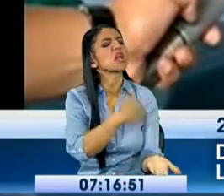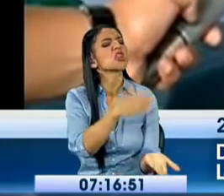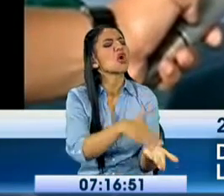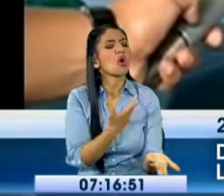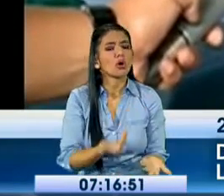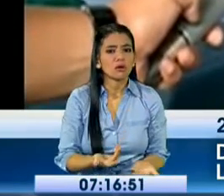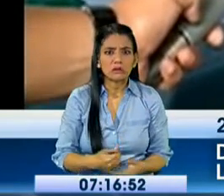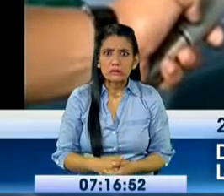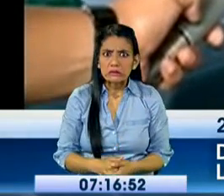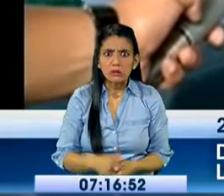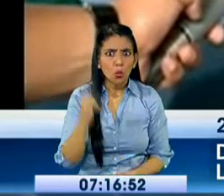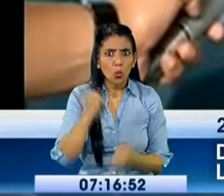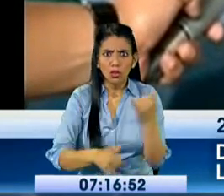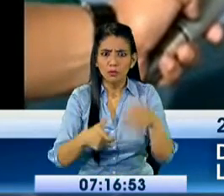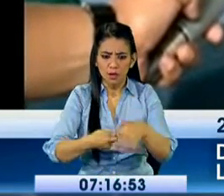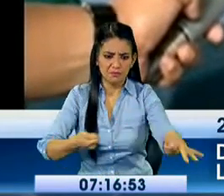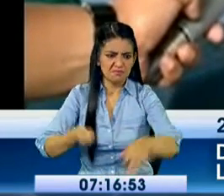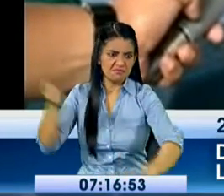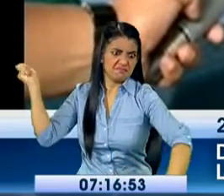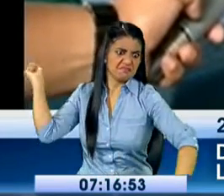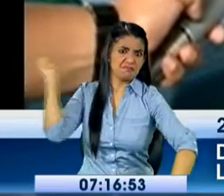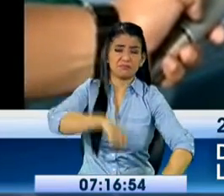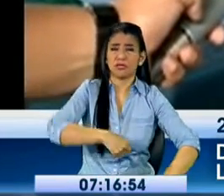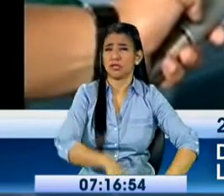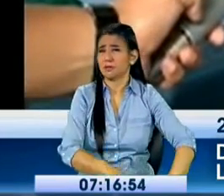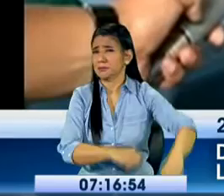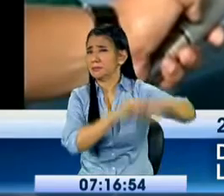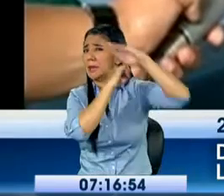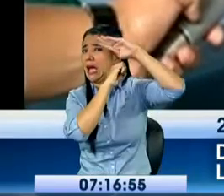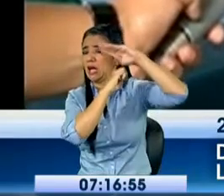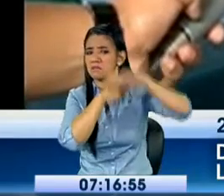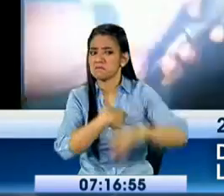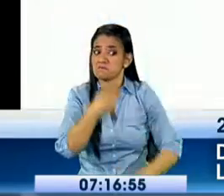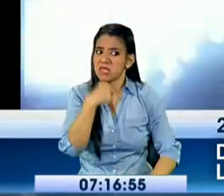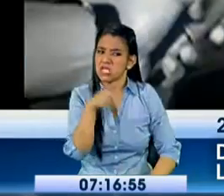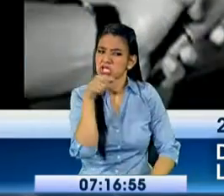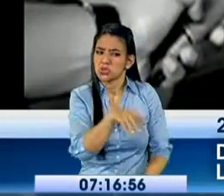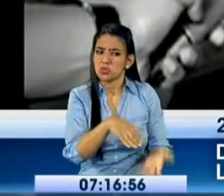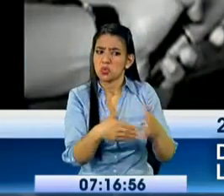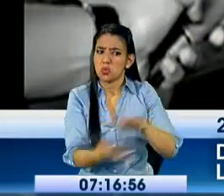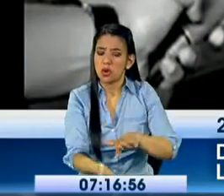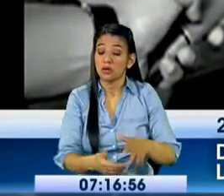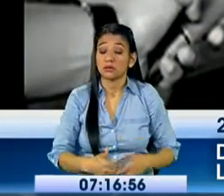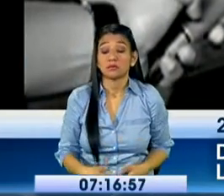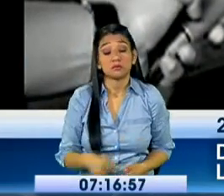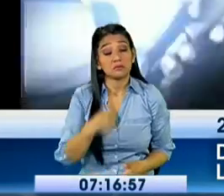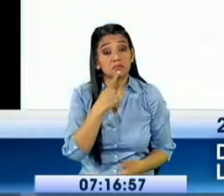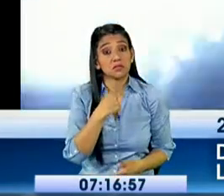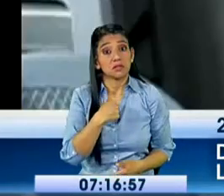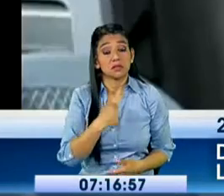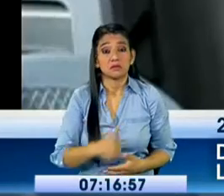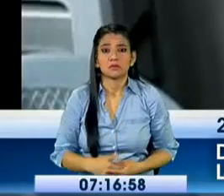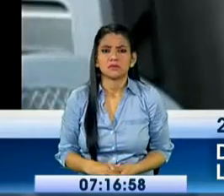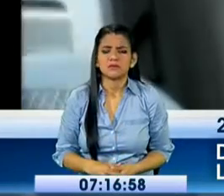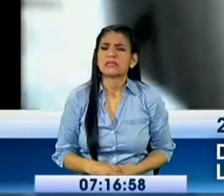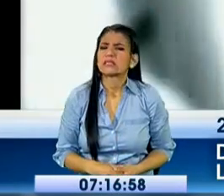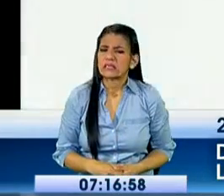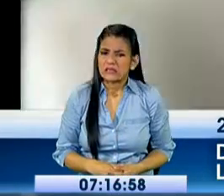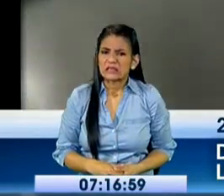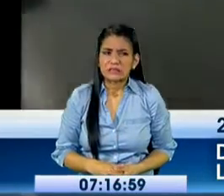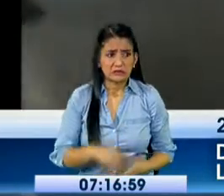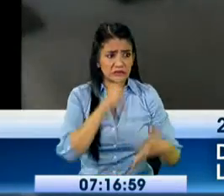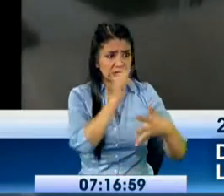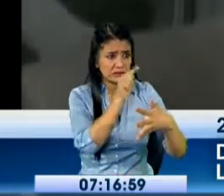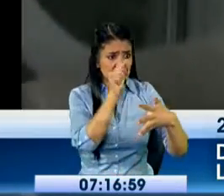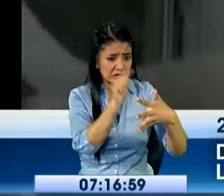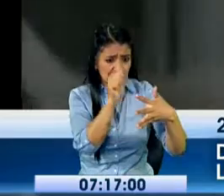machetazo a matarme. Dice, vos mereces muerta, tal. Vos mereces muerta, tal. Estas son las voces de los victimarios